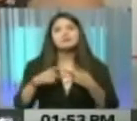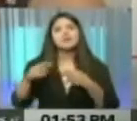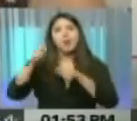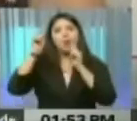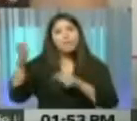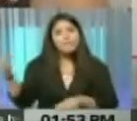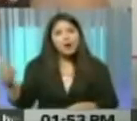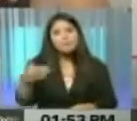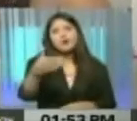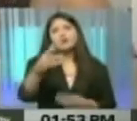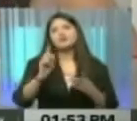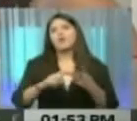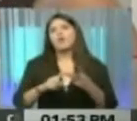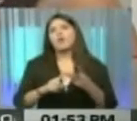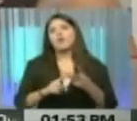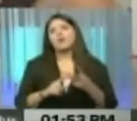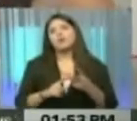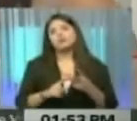del cultor, del